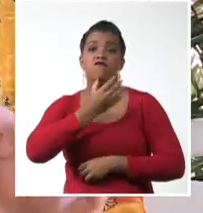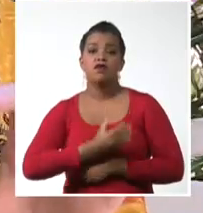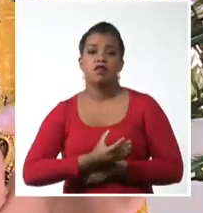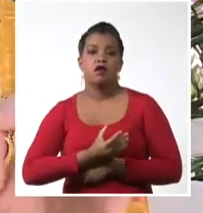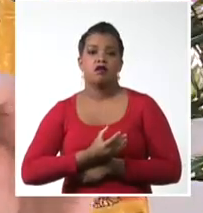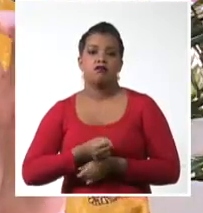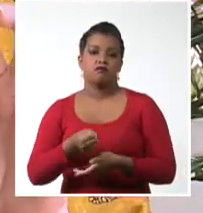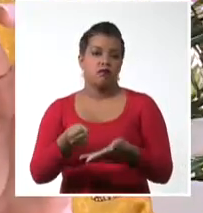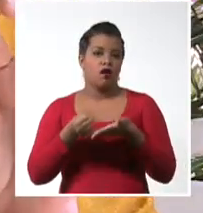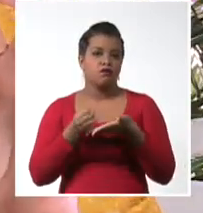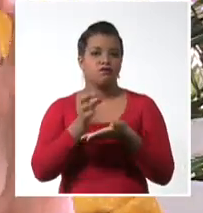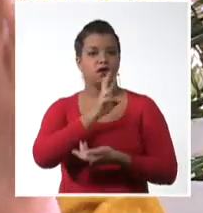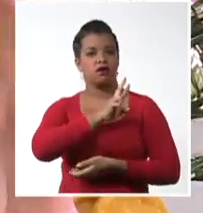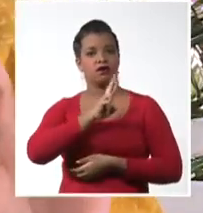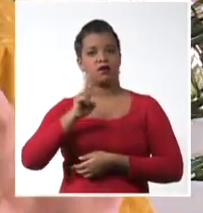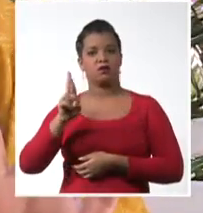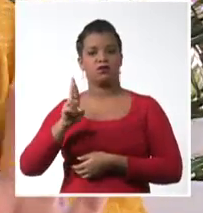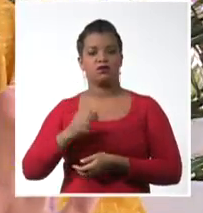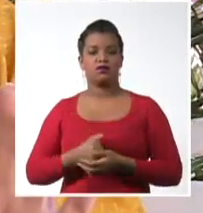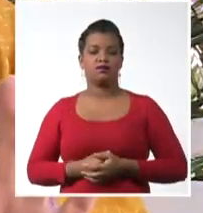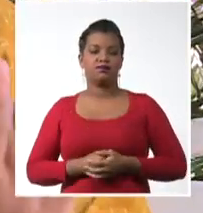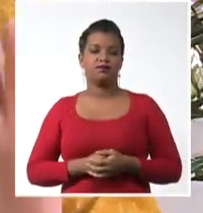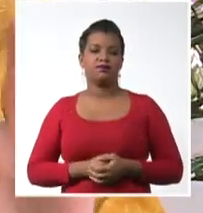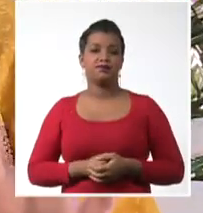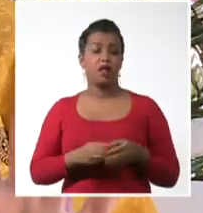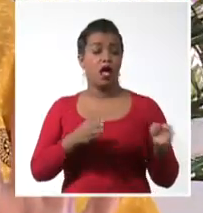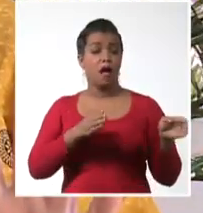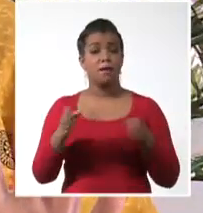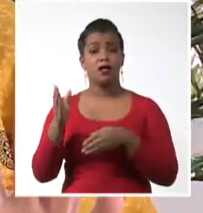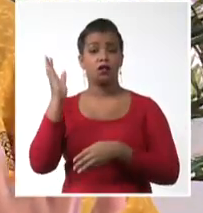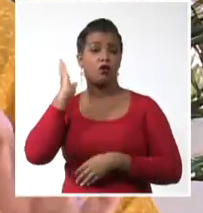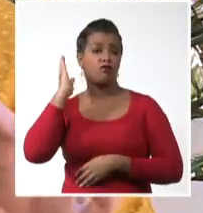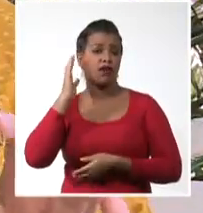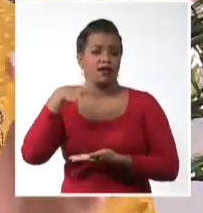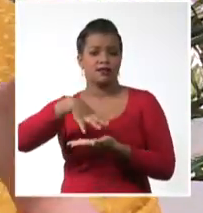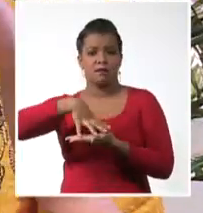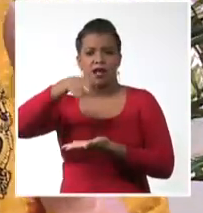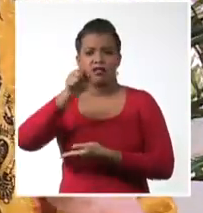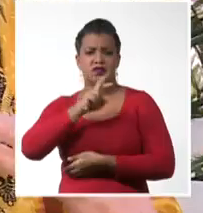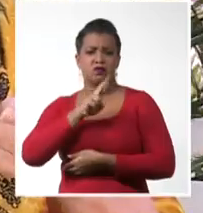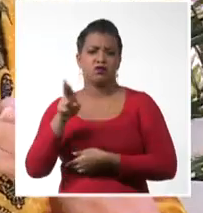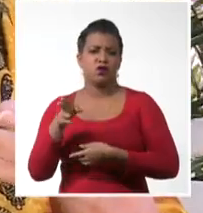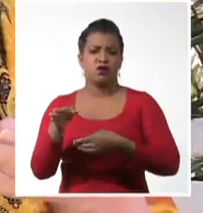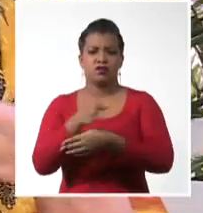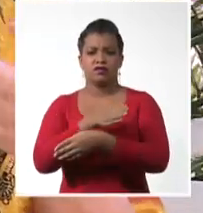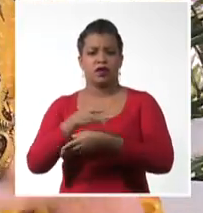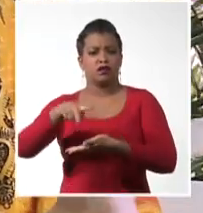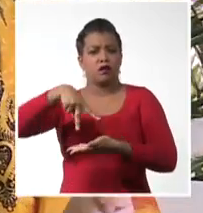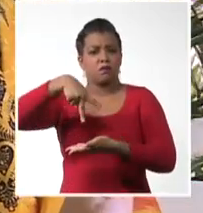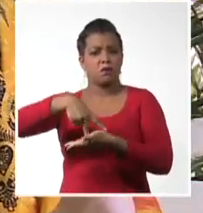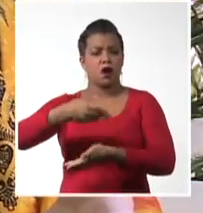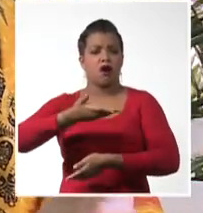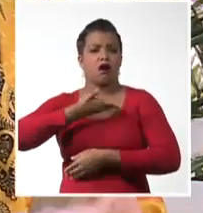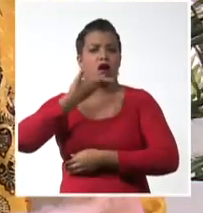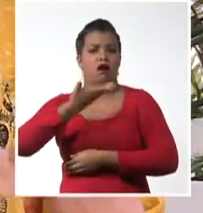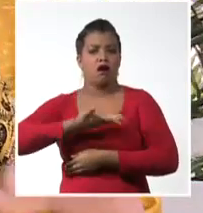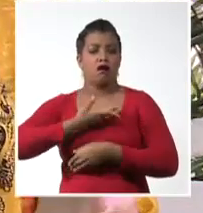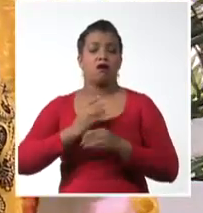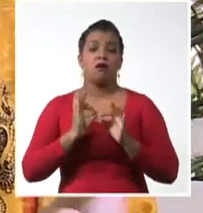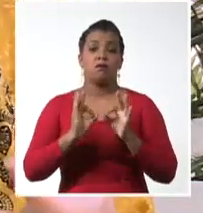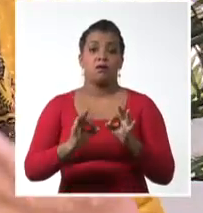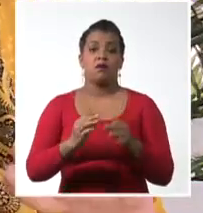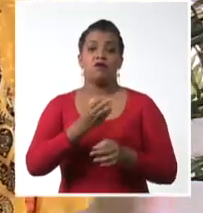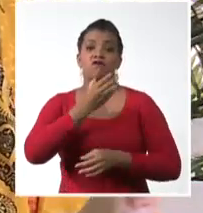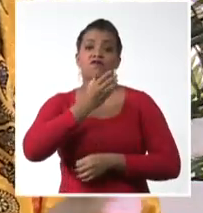tuvo la revolución, aparte de los discursos en las plazas y demás, fue justamente esas intervenciones